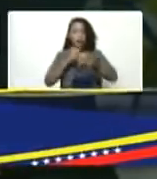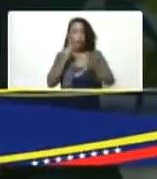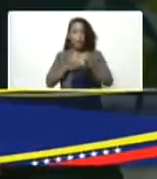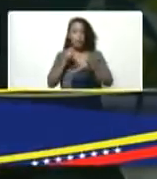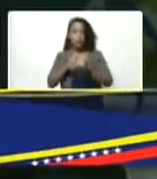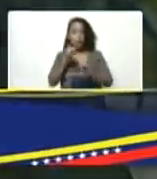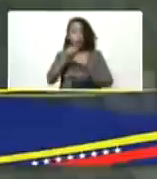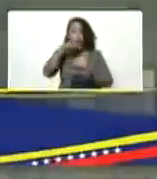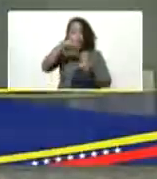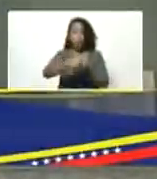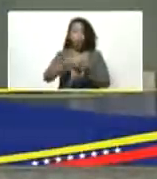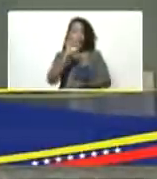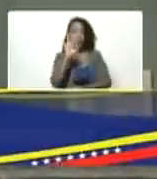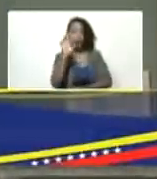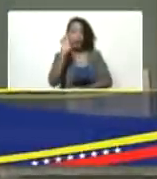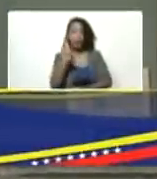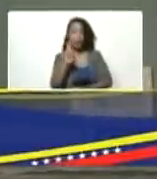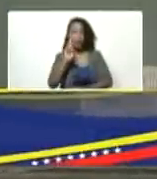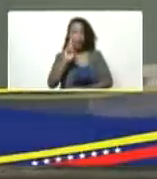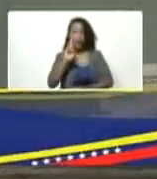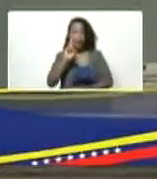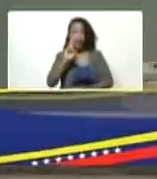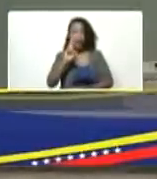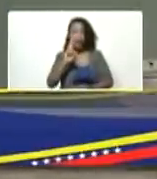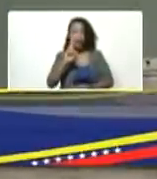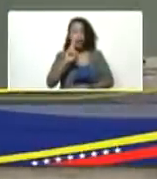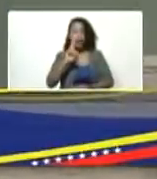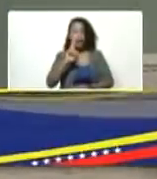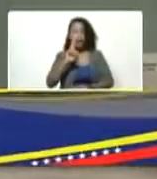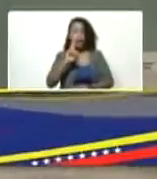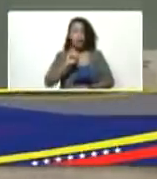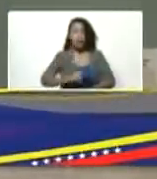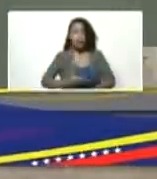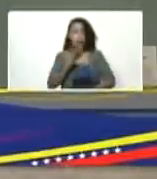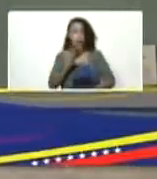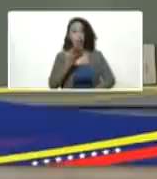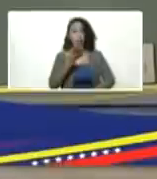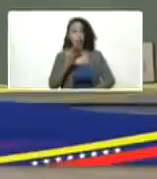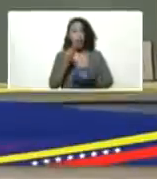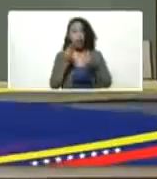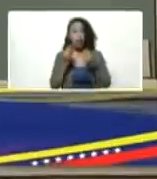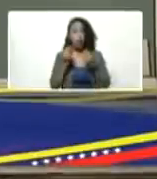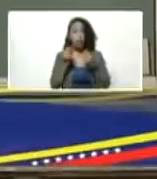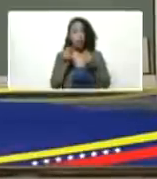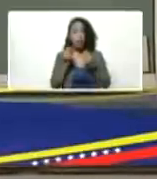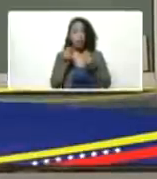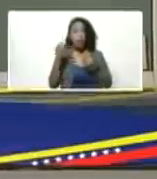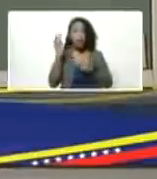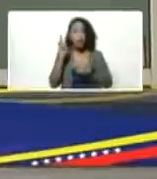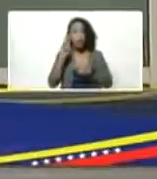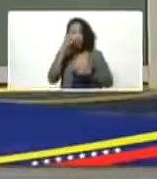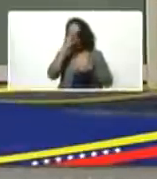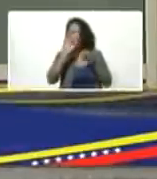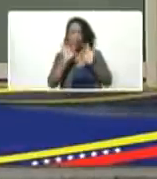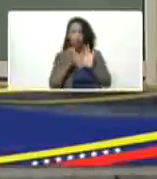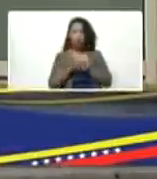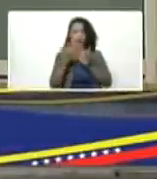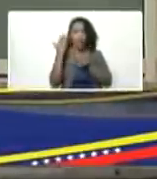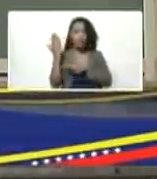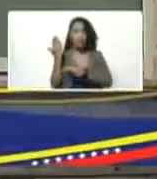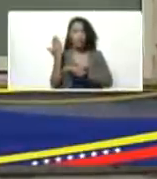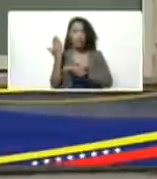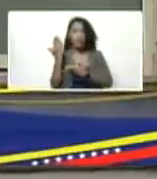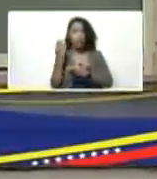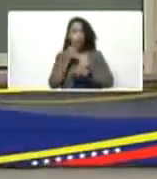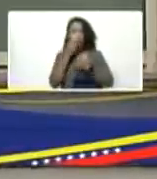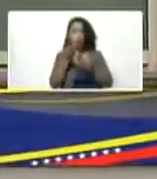usted llamó en las tres R's el renacimiento, ¿no? El renacer. Y en el renacer de la economía venezolana, sin duda, es necesario un nuevo